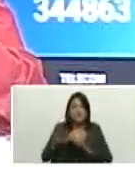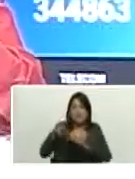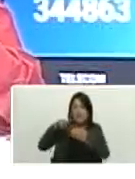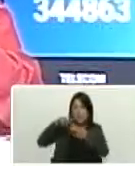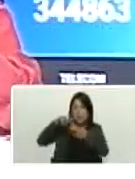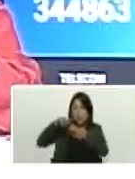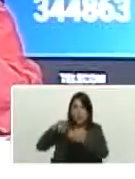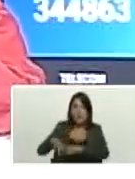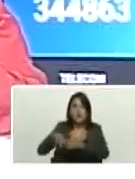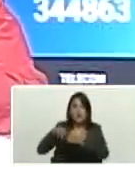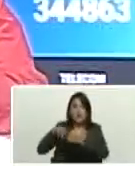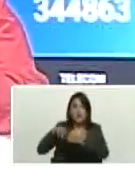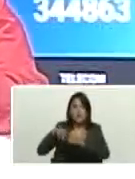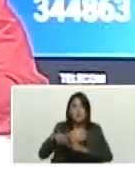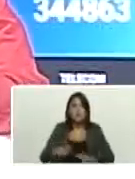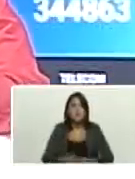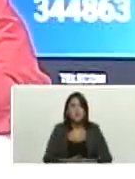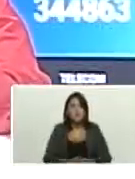organización llamada la OFAP.